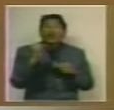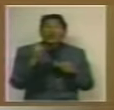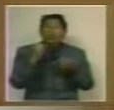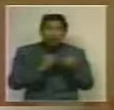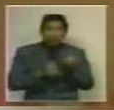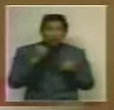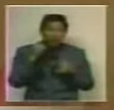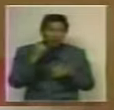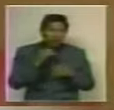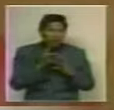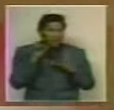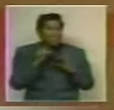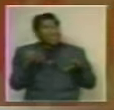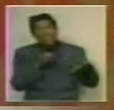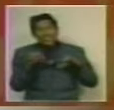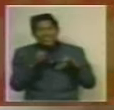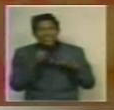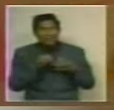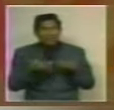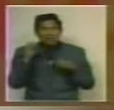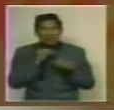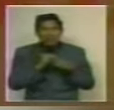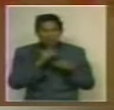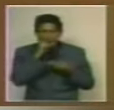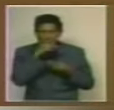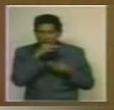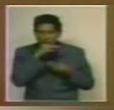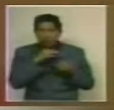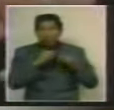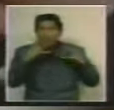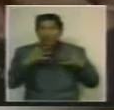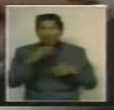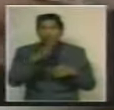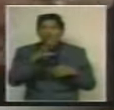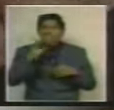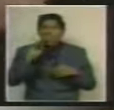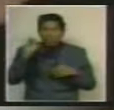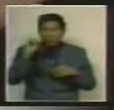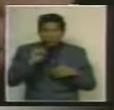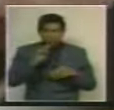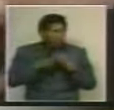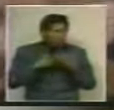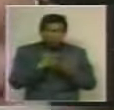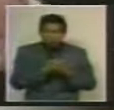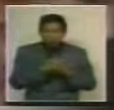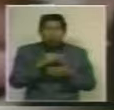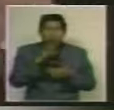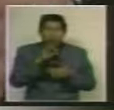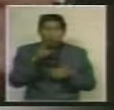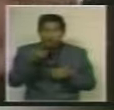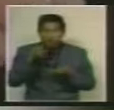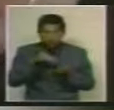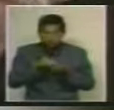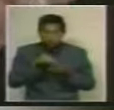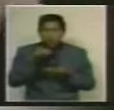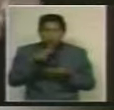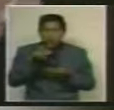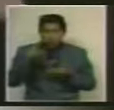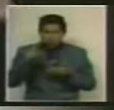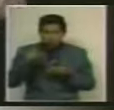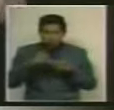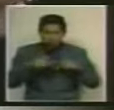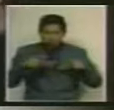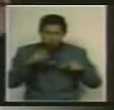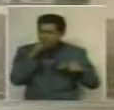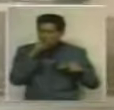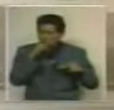fue la preferida para ser falsificadas. Tanto así que el 47% del total de 93.931 billetes